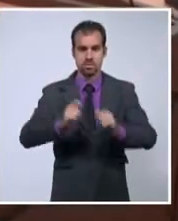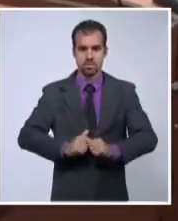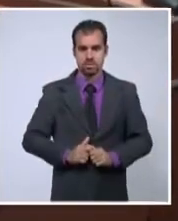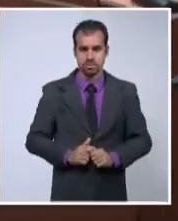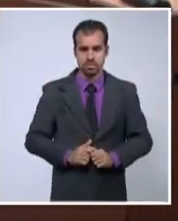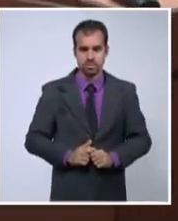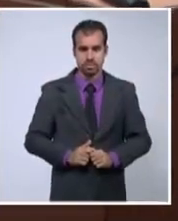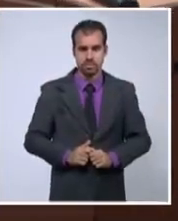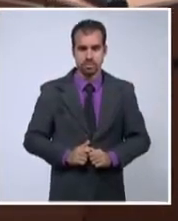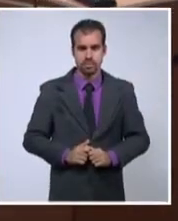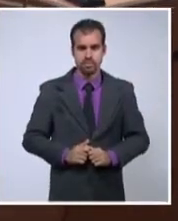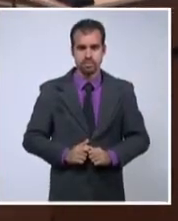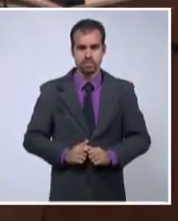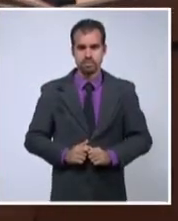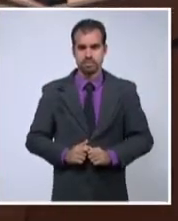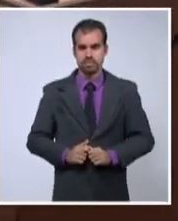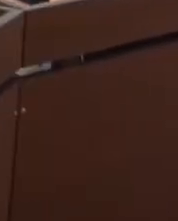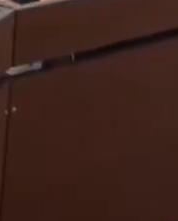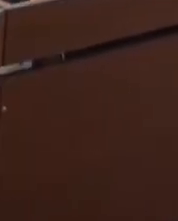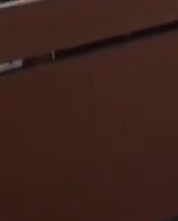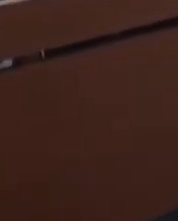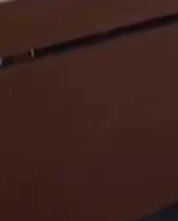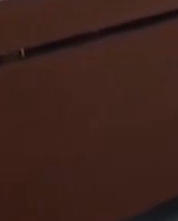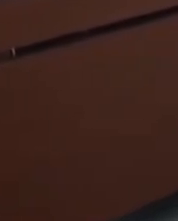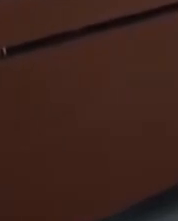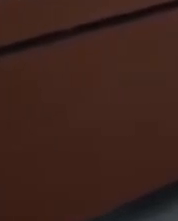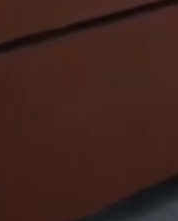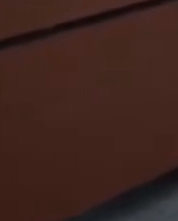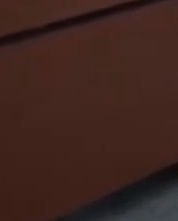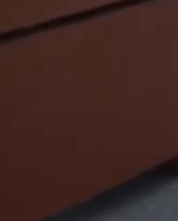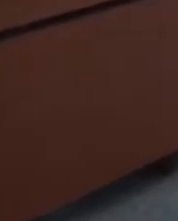William Rodríguez Fernández, Sistema Informativo de la Televisión Cubana.